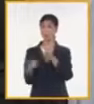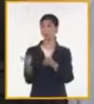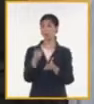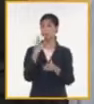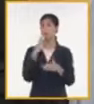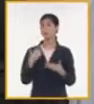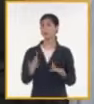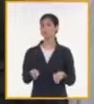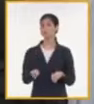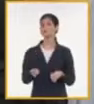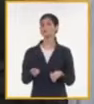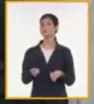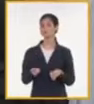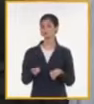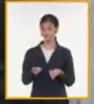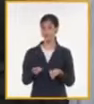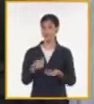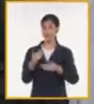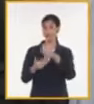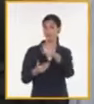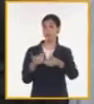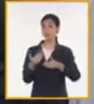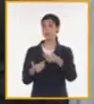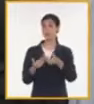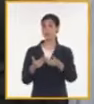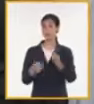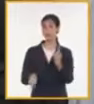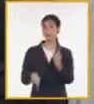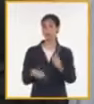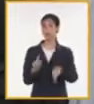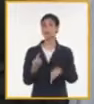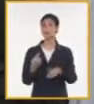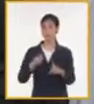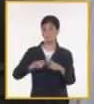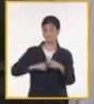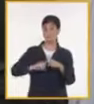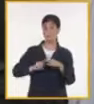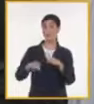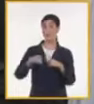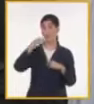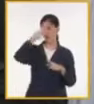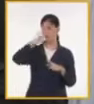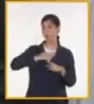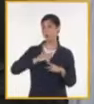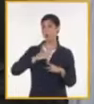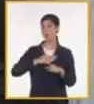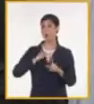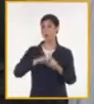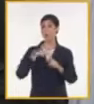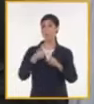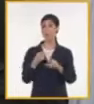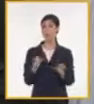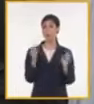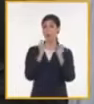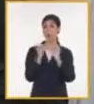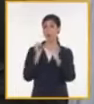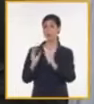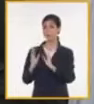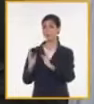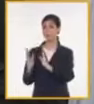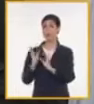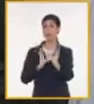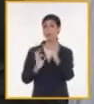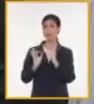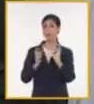resueltamente los actos ilícitos vinculados con la migración irregular promover la cooperación bilateral eficaz para